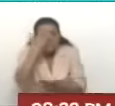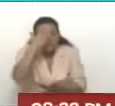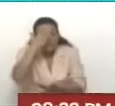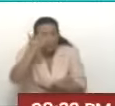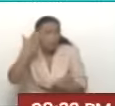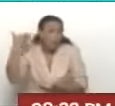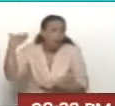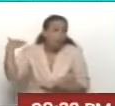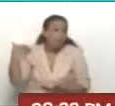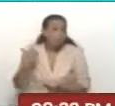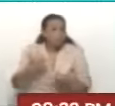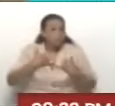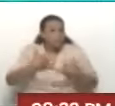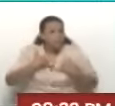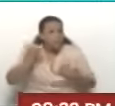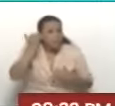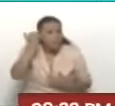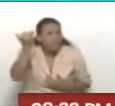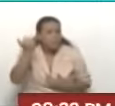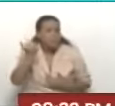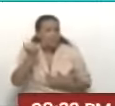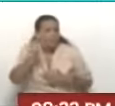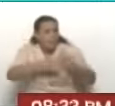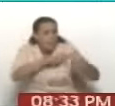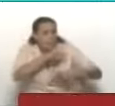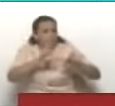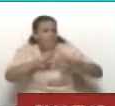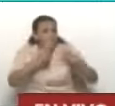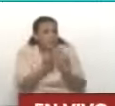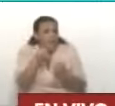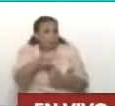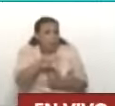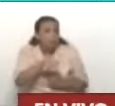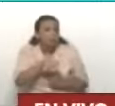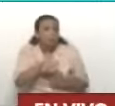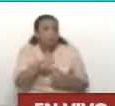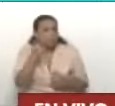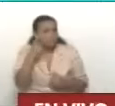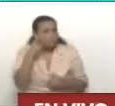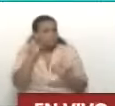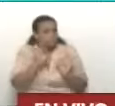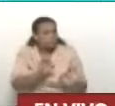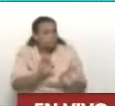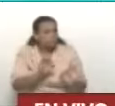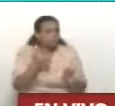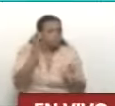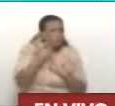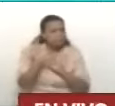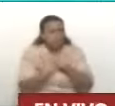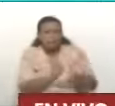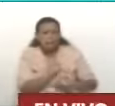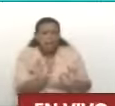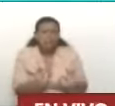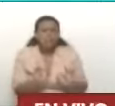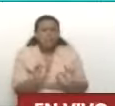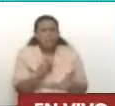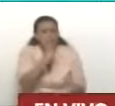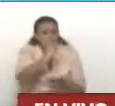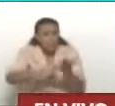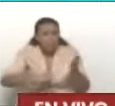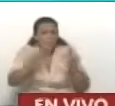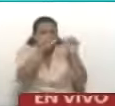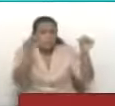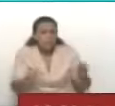hemos venido desarrollando desde la unidad de producción familiar UPF Bosque de Santinés, que está adscrita pues al